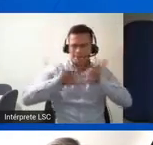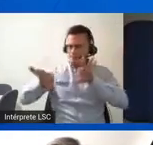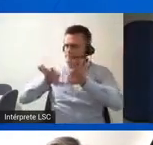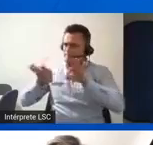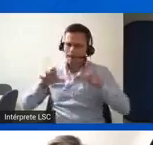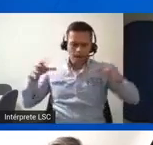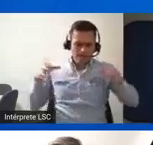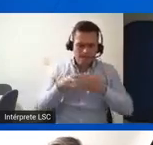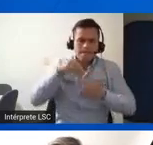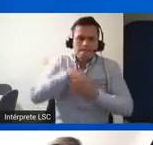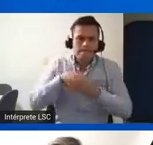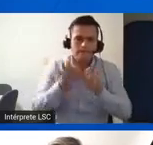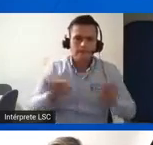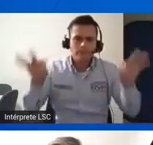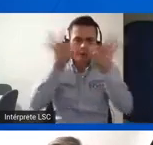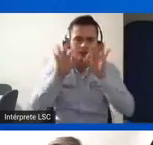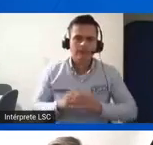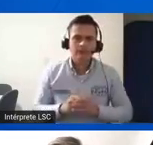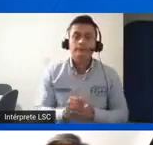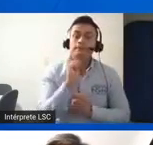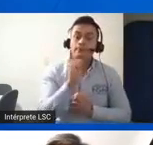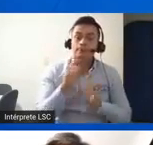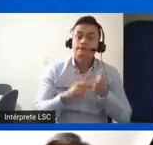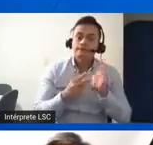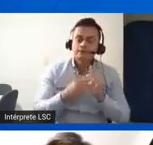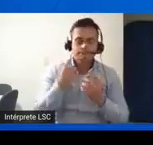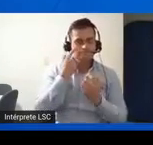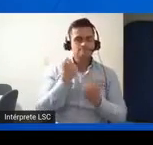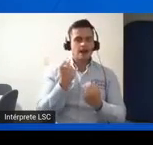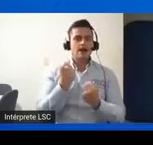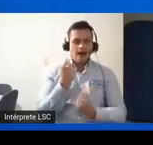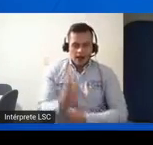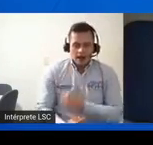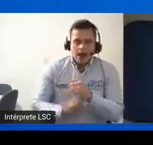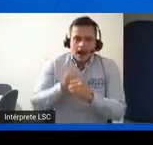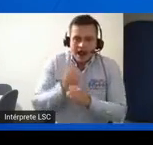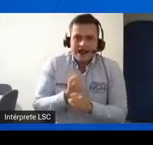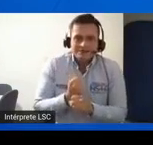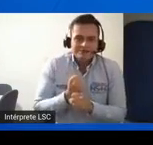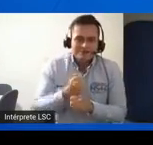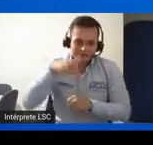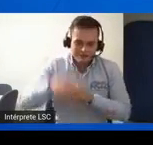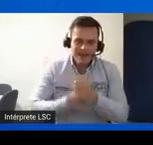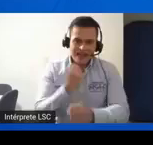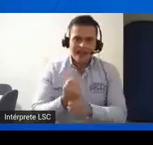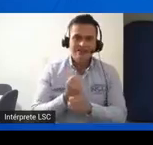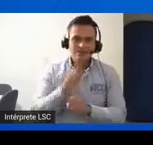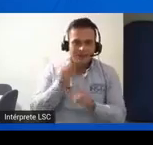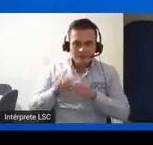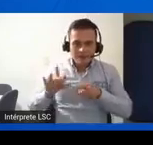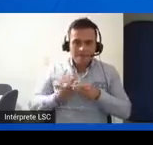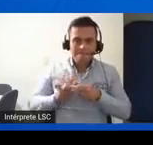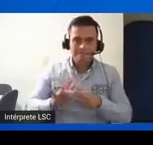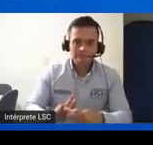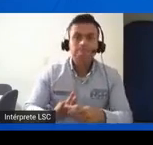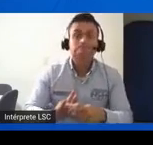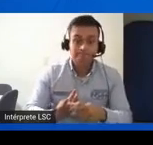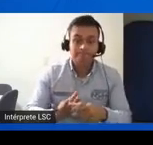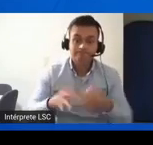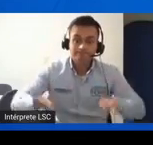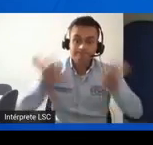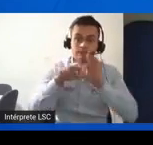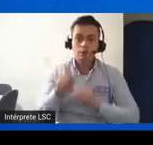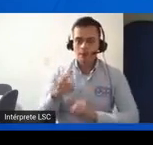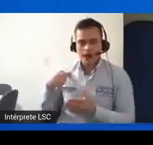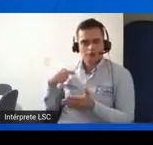también muy clave en lo que va a ser este año durante la reglamentación, en donde los autores aquí,